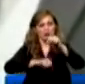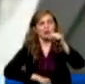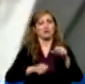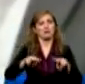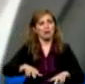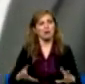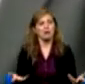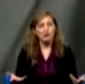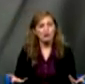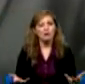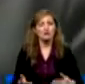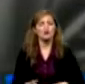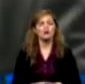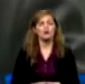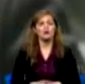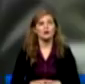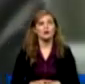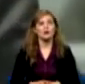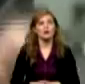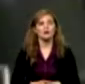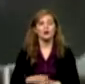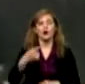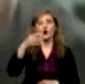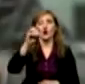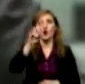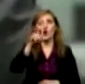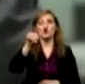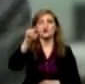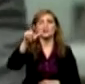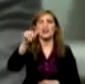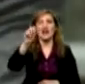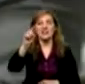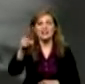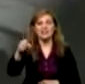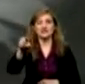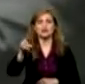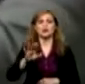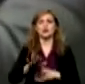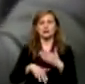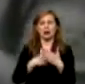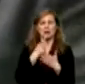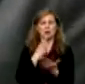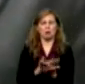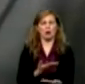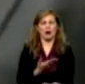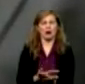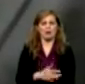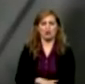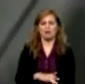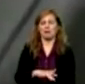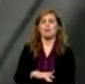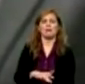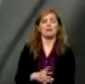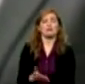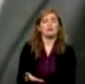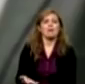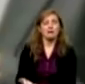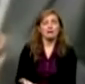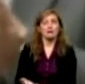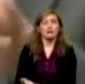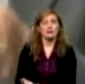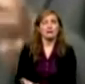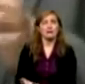del señor Ramiro González, cuando teníamos todas las pruebas que